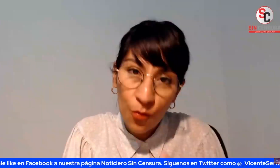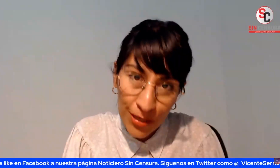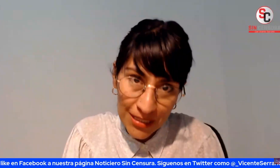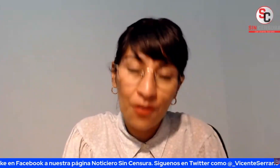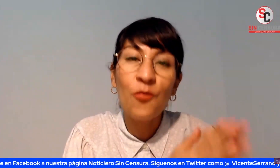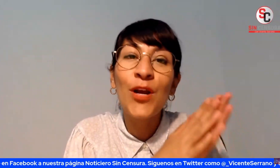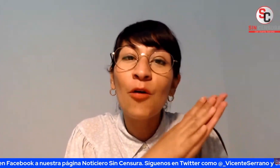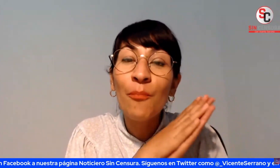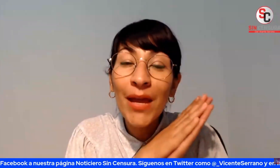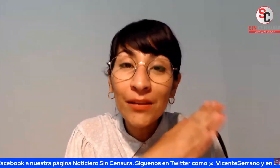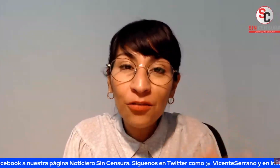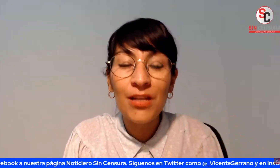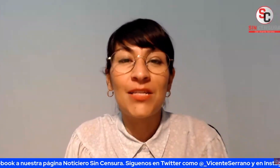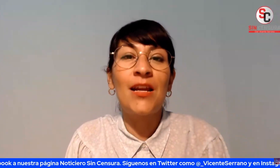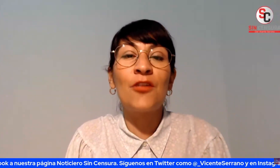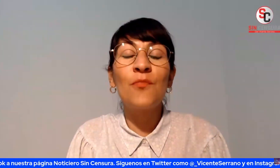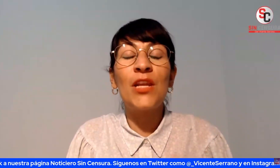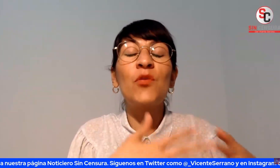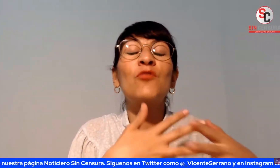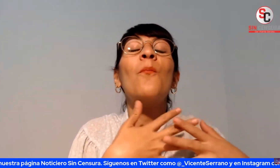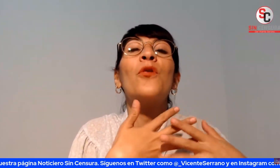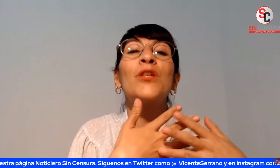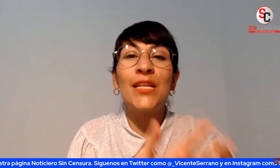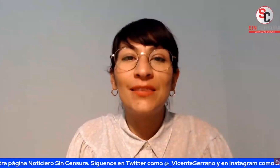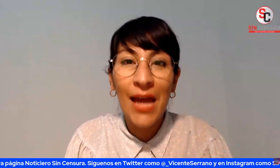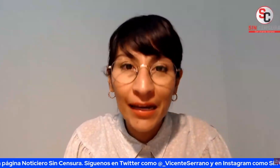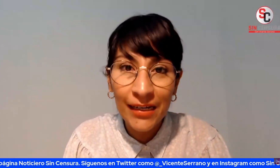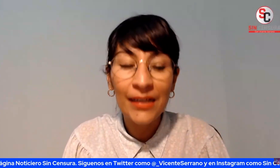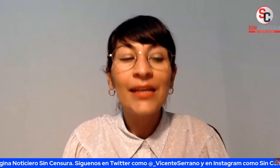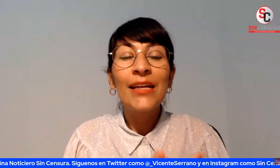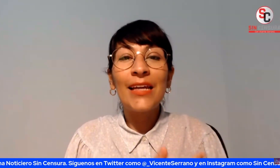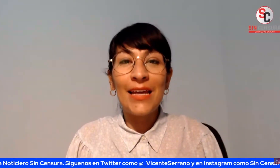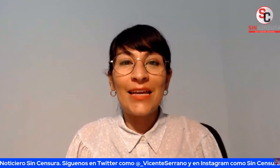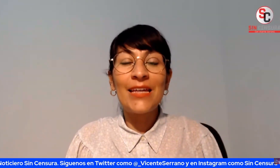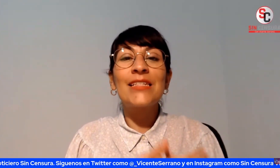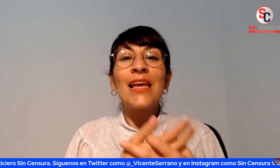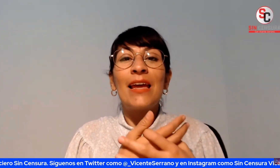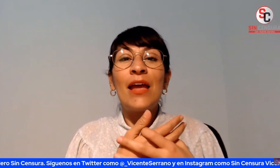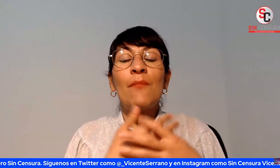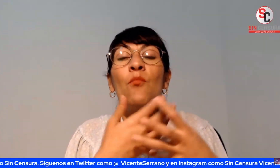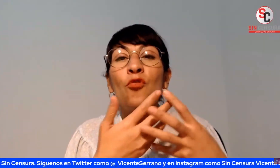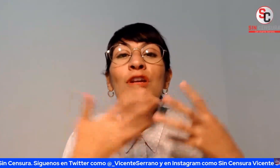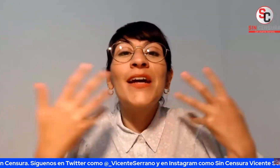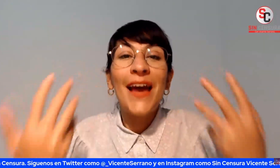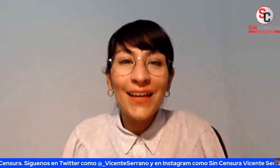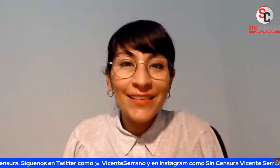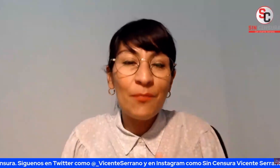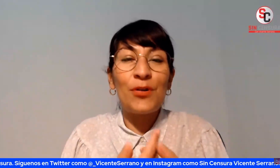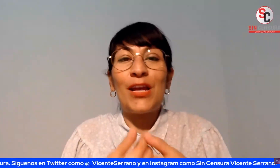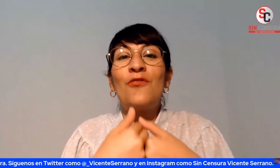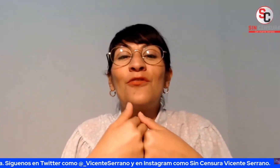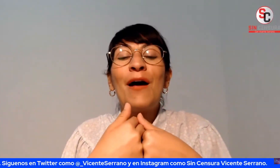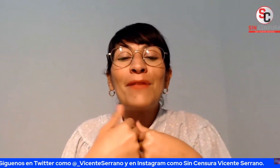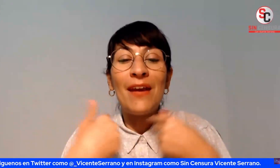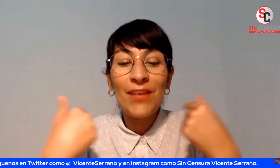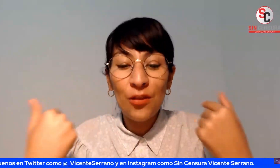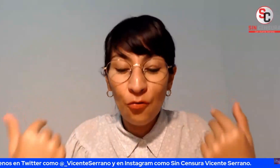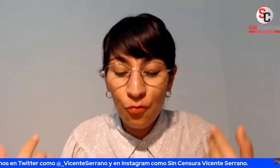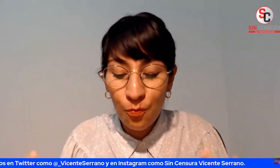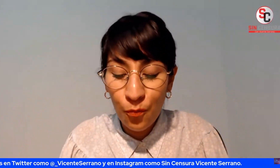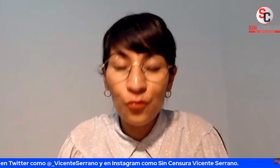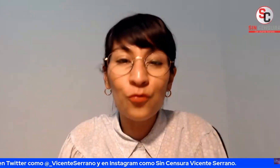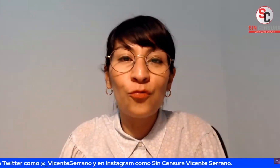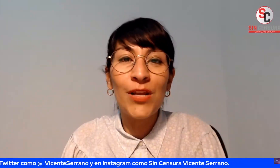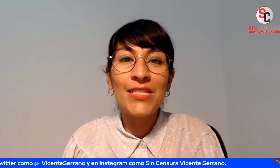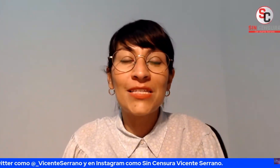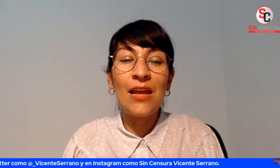vemos medidas como esta, como el aumento del salario mínimo en un porcentaje que es muy grande, porque no había